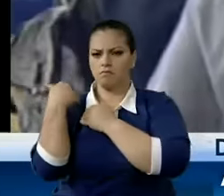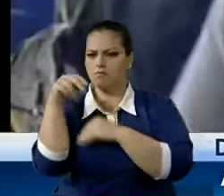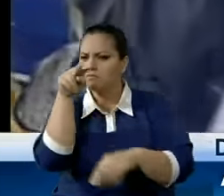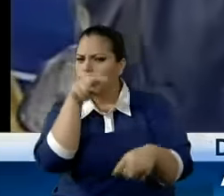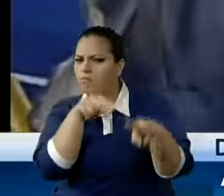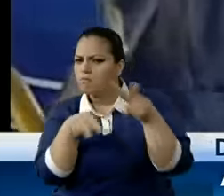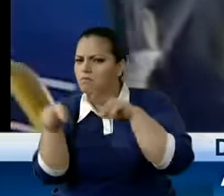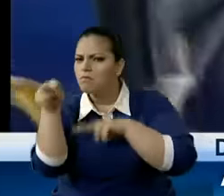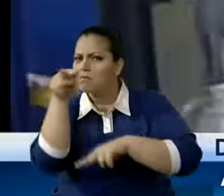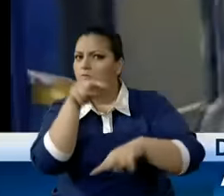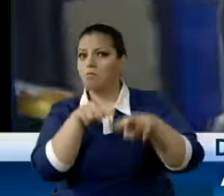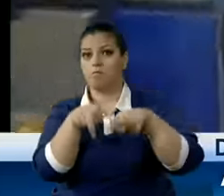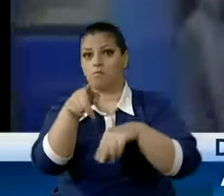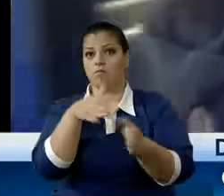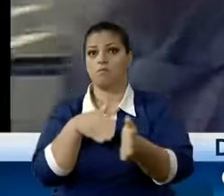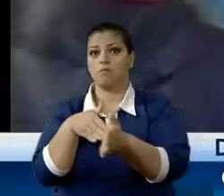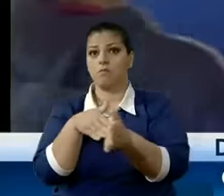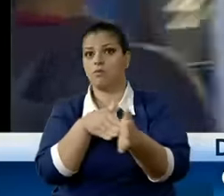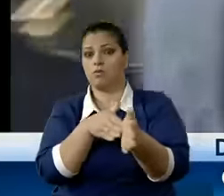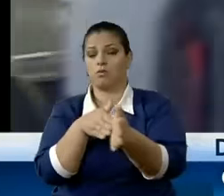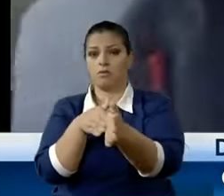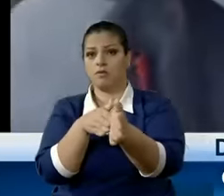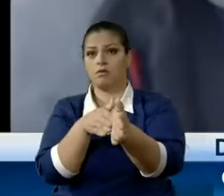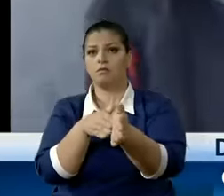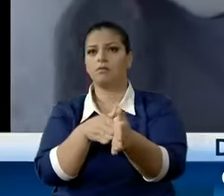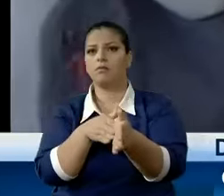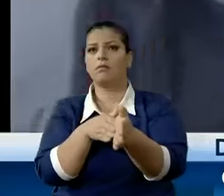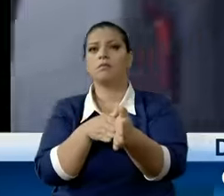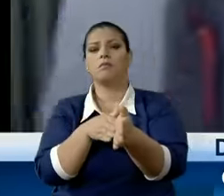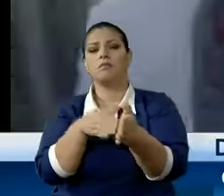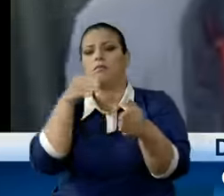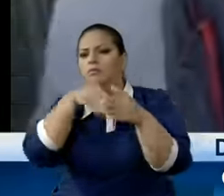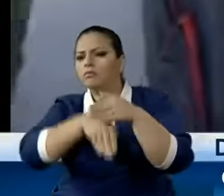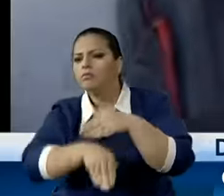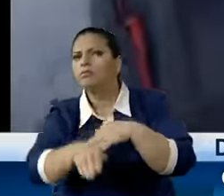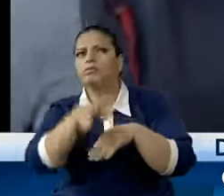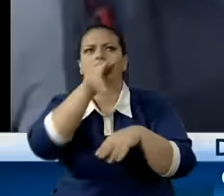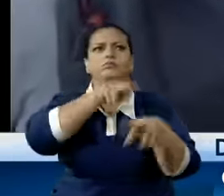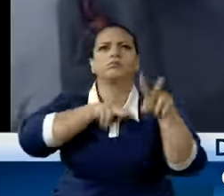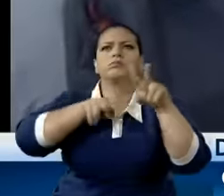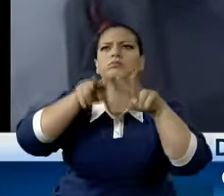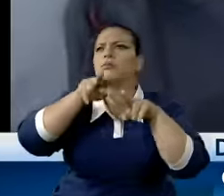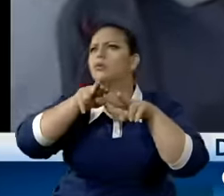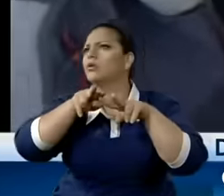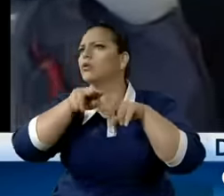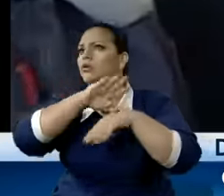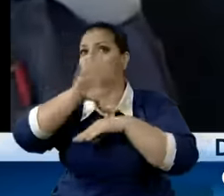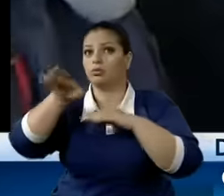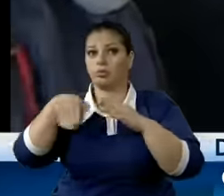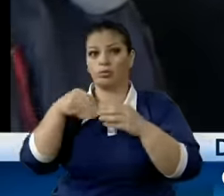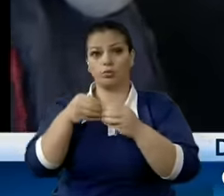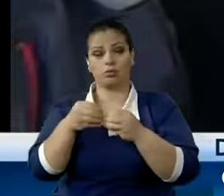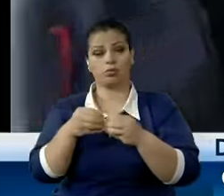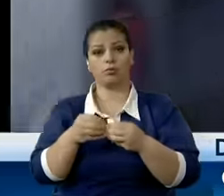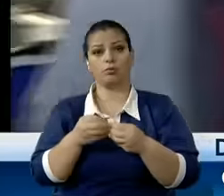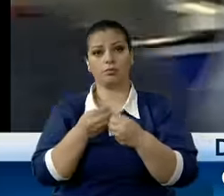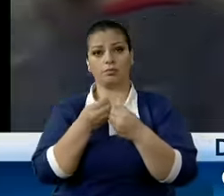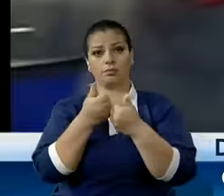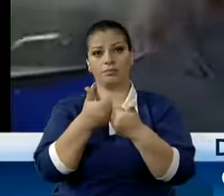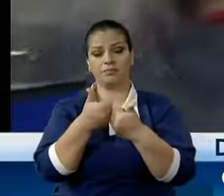de la ATM y comenzarán a realizar las revisiones que forman parte de este